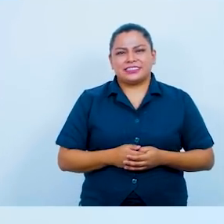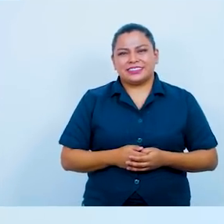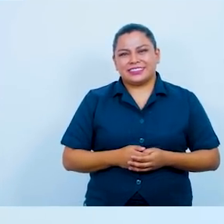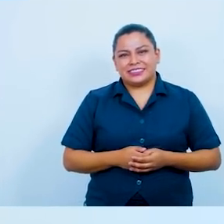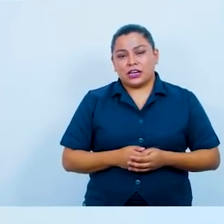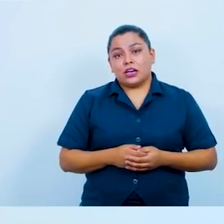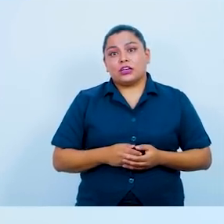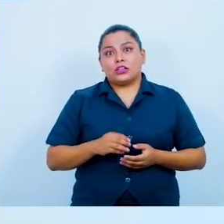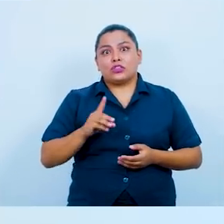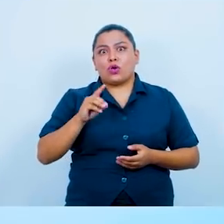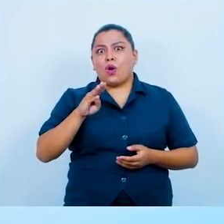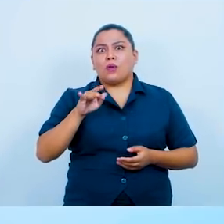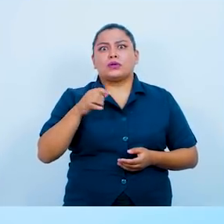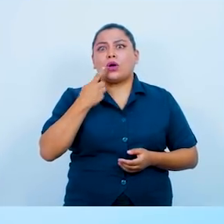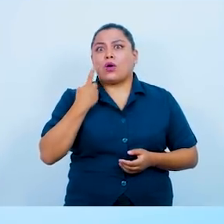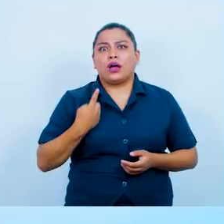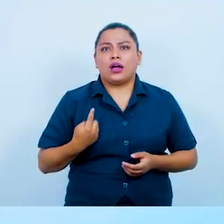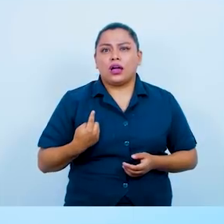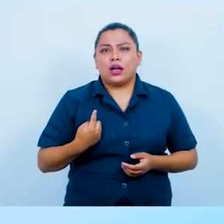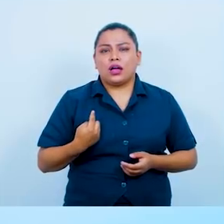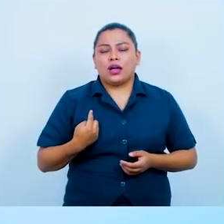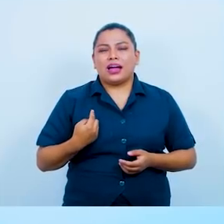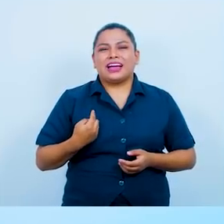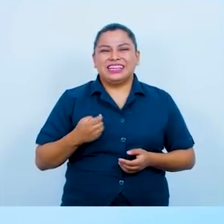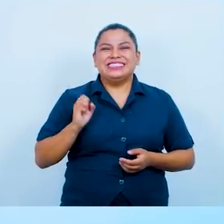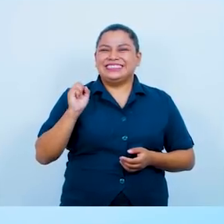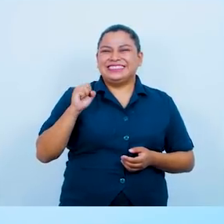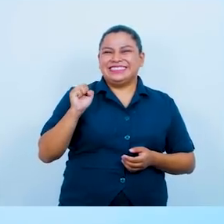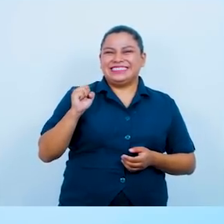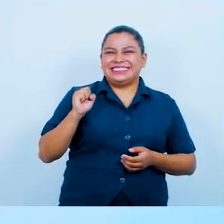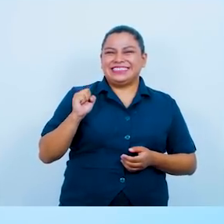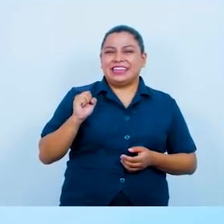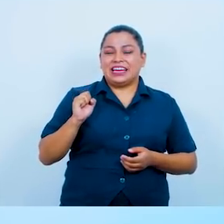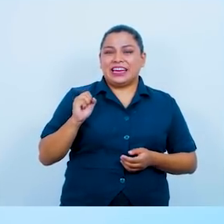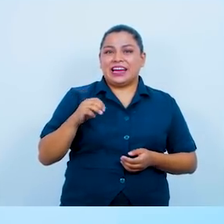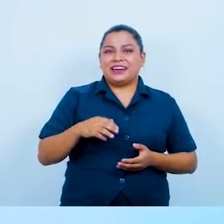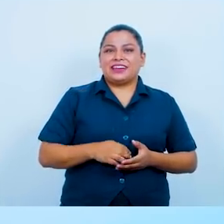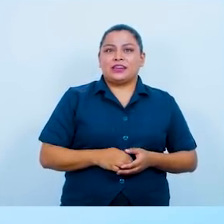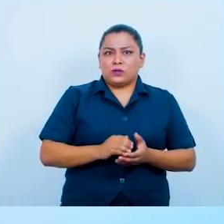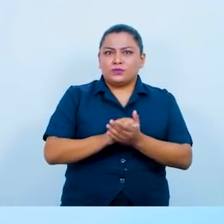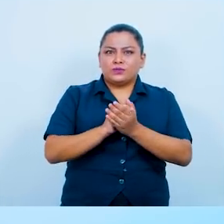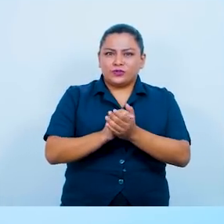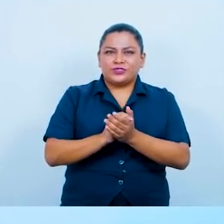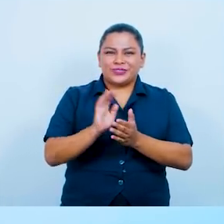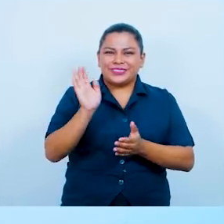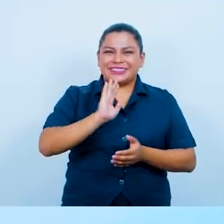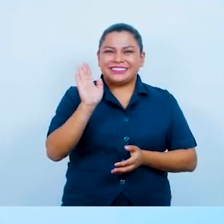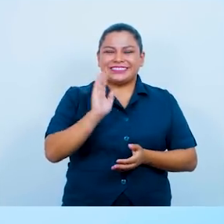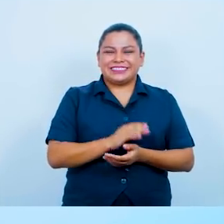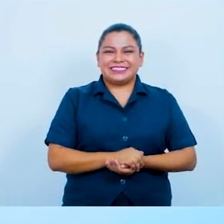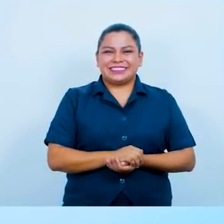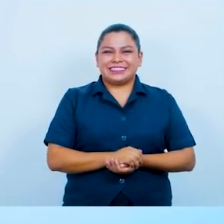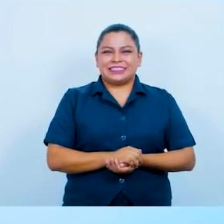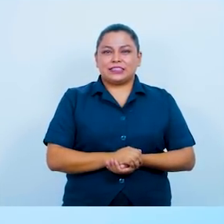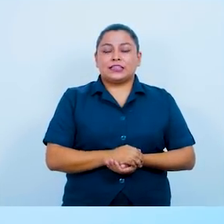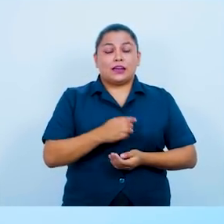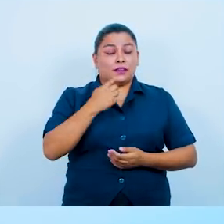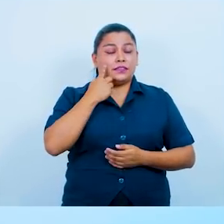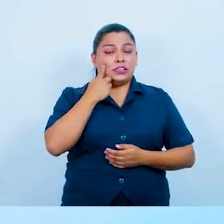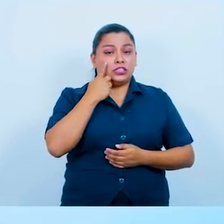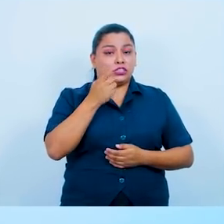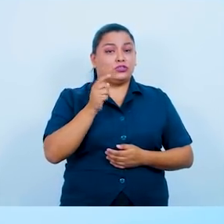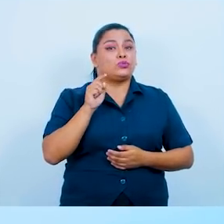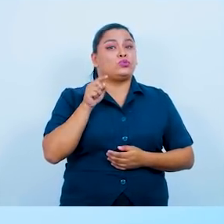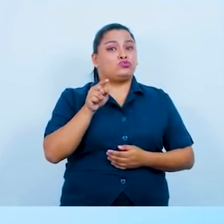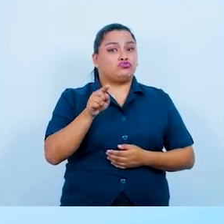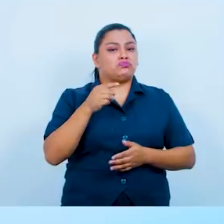Jacqueline. ¿Y Dobby? Así es, profesor Mauricio. Es un gusto saludarle. He identificado que